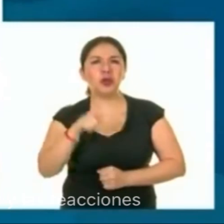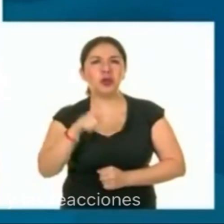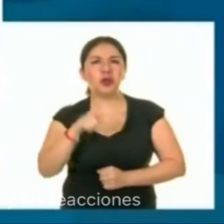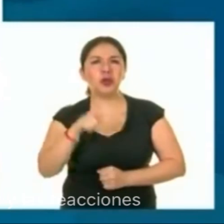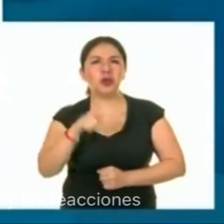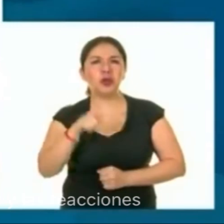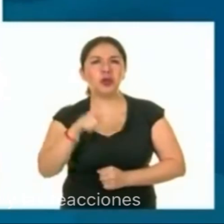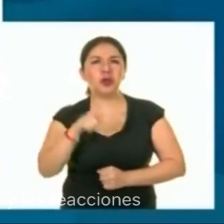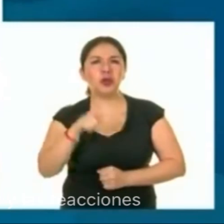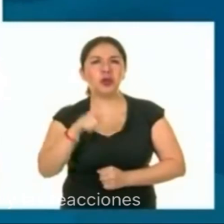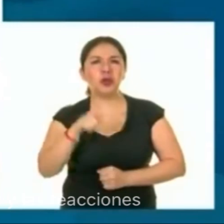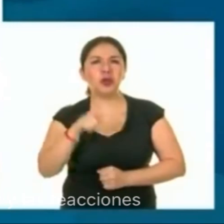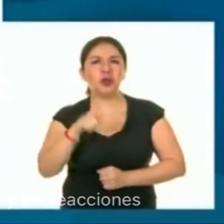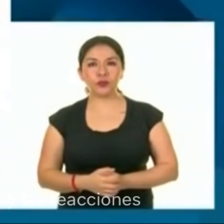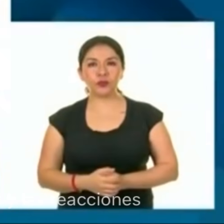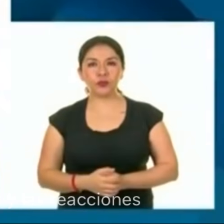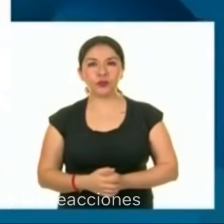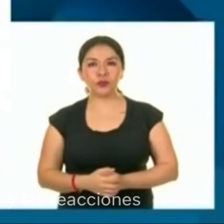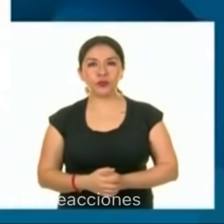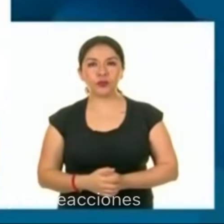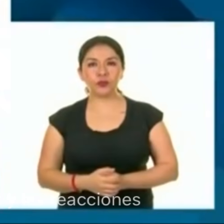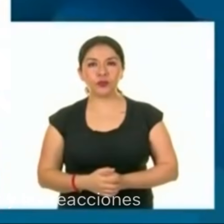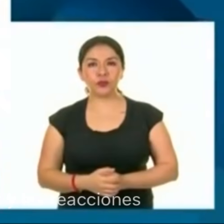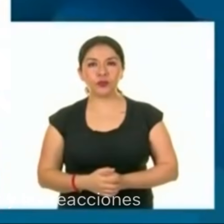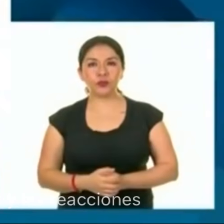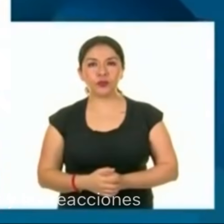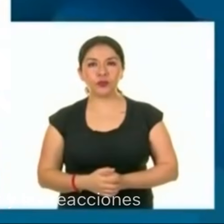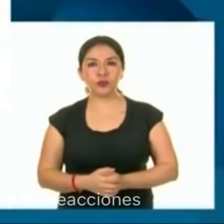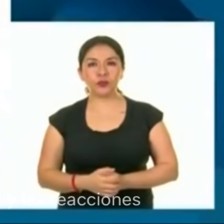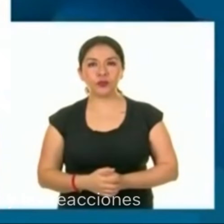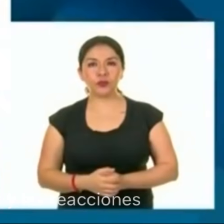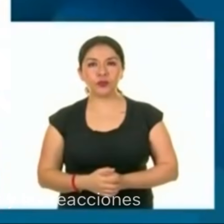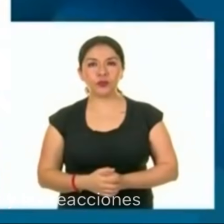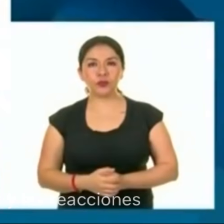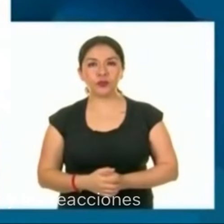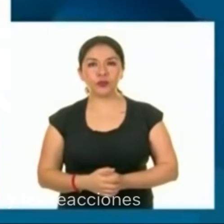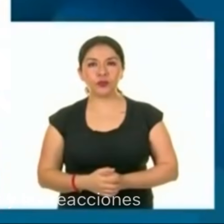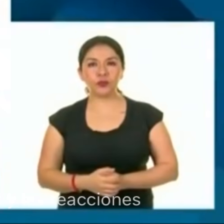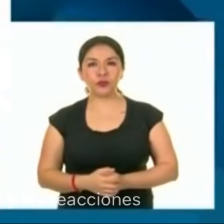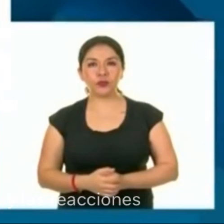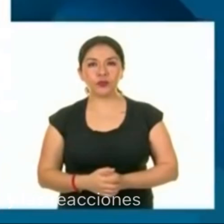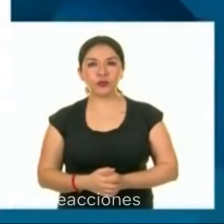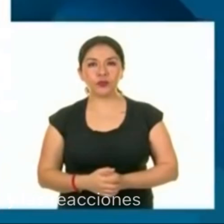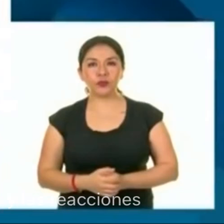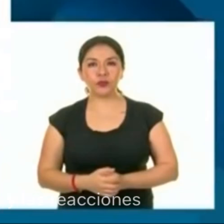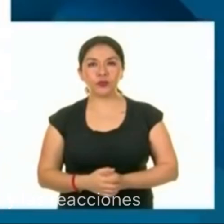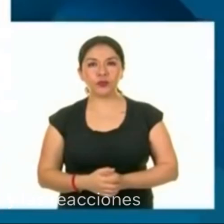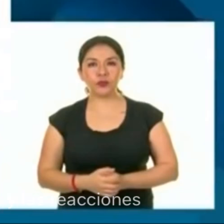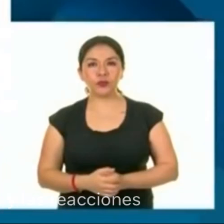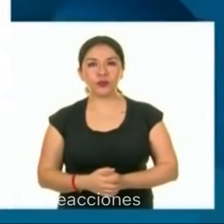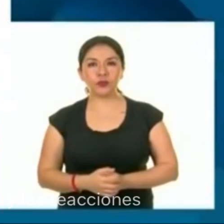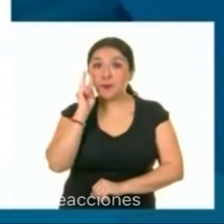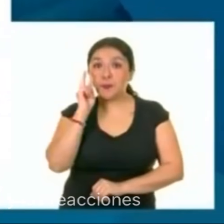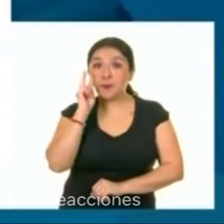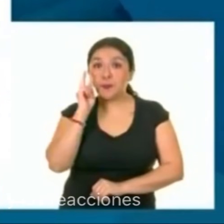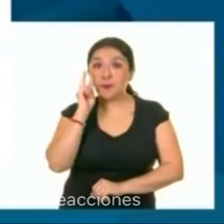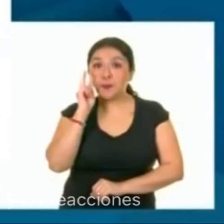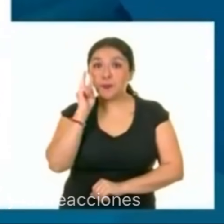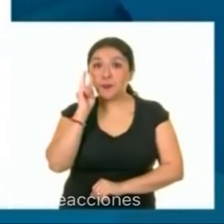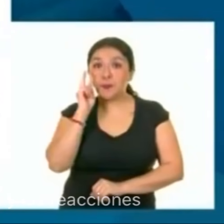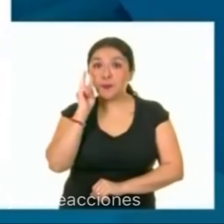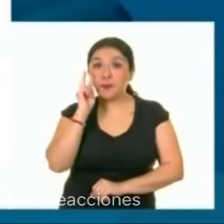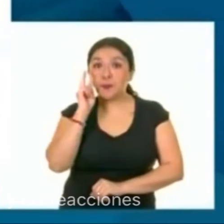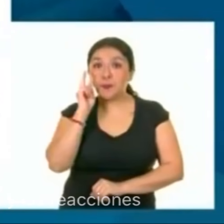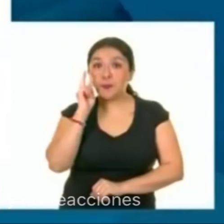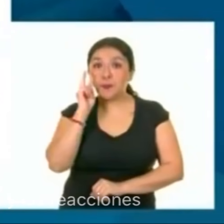mejorarla te comparto los resultados de nuestra segunda pregunta de este tema ahora te presentamos nuestro sub tema 3 mi actividad